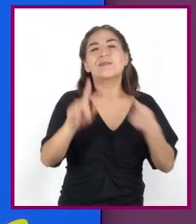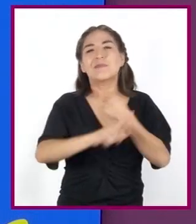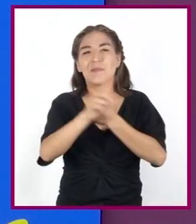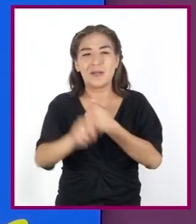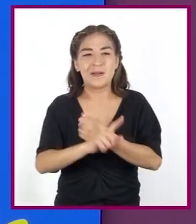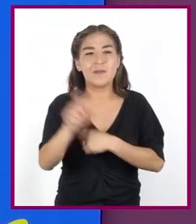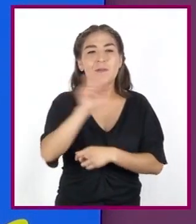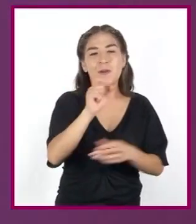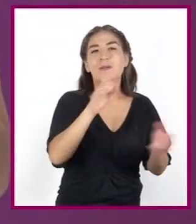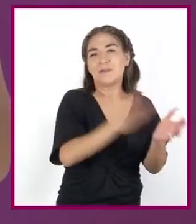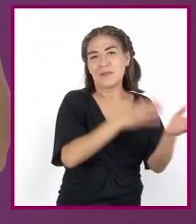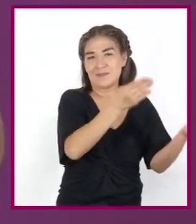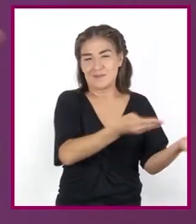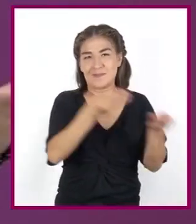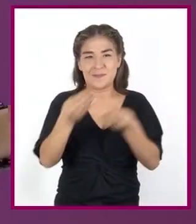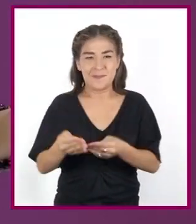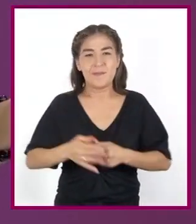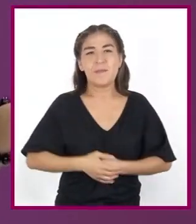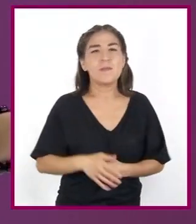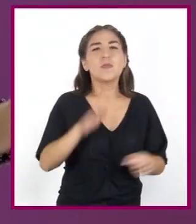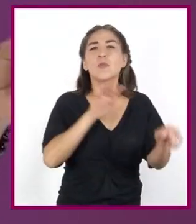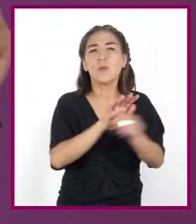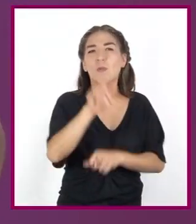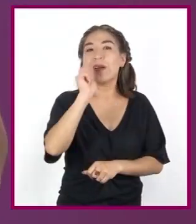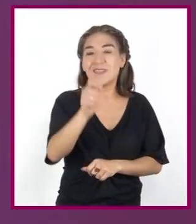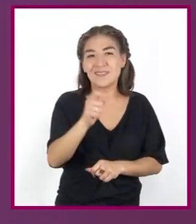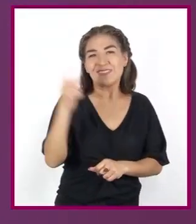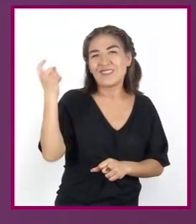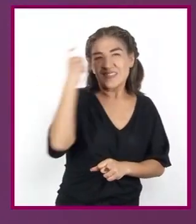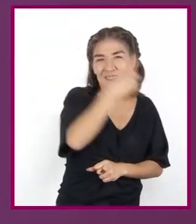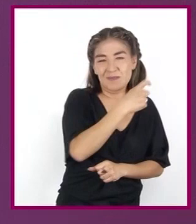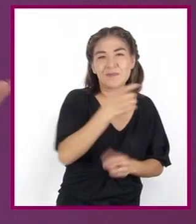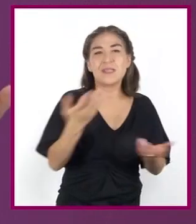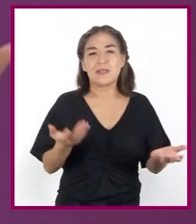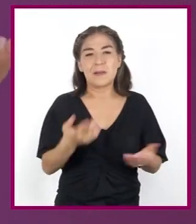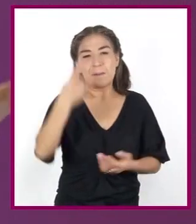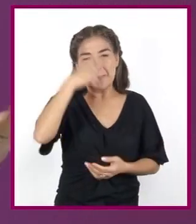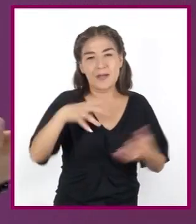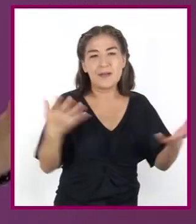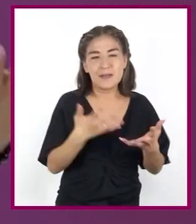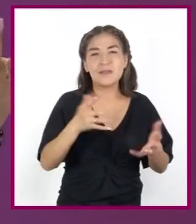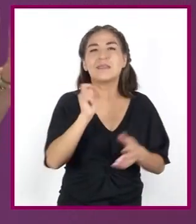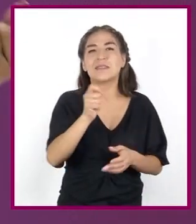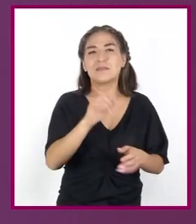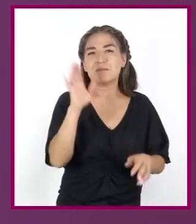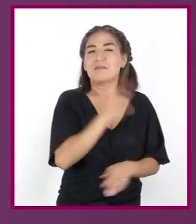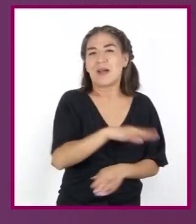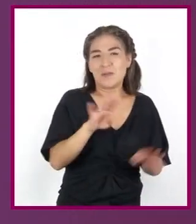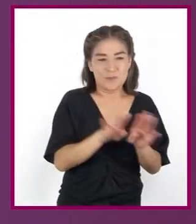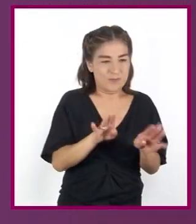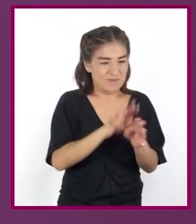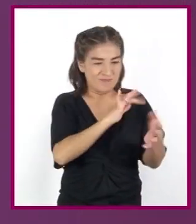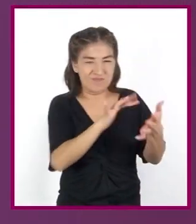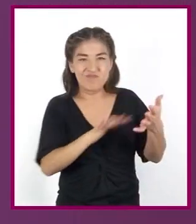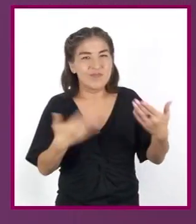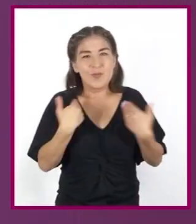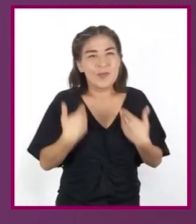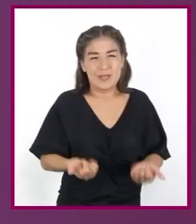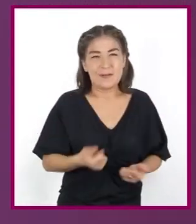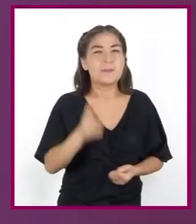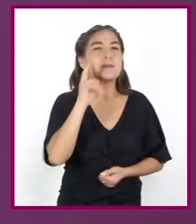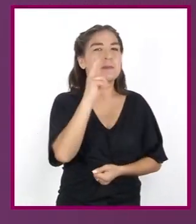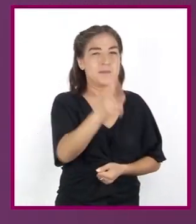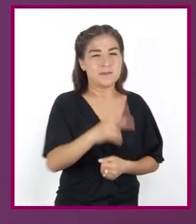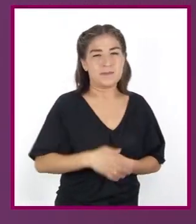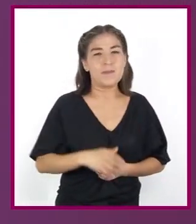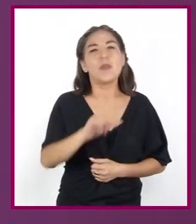problemas al emplearla. ¿Cuáles son los riesgos que se pueden correr al hacer una mala interpretación de ellos?